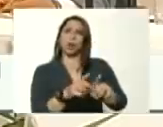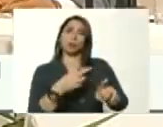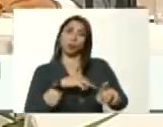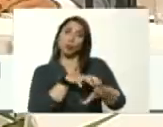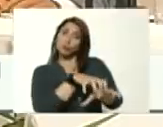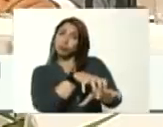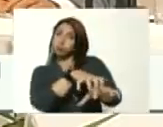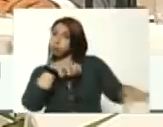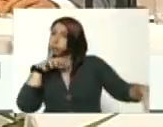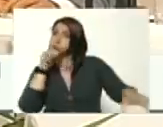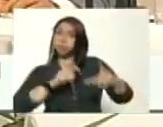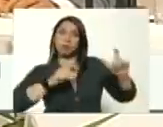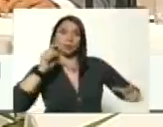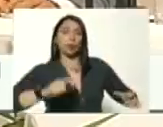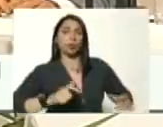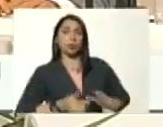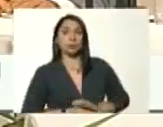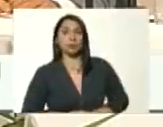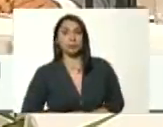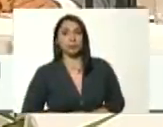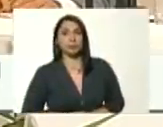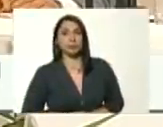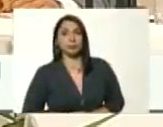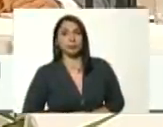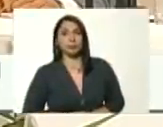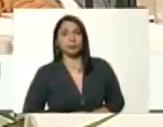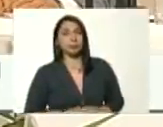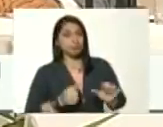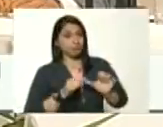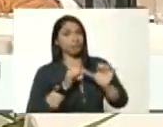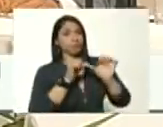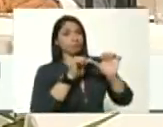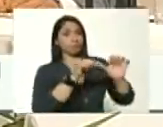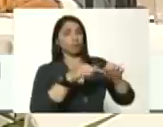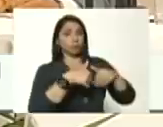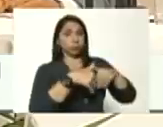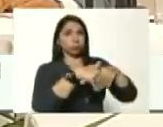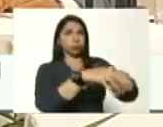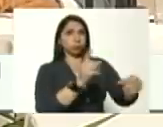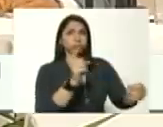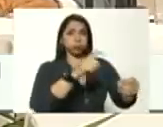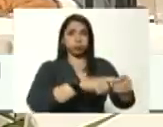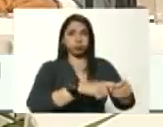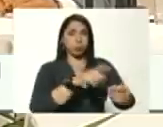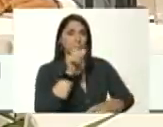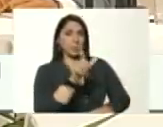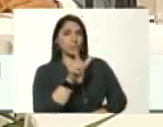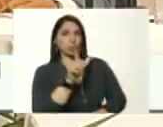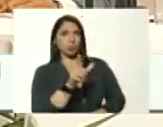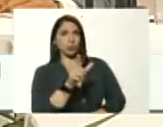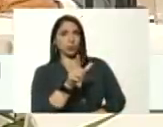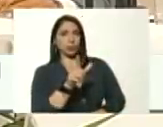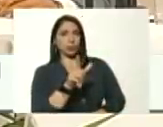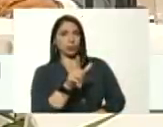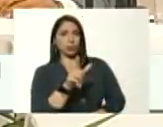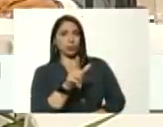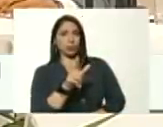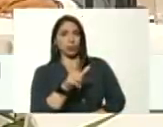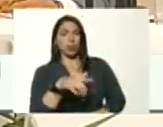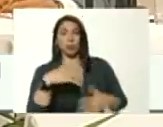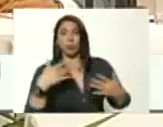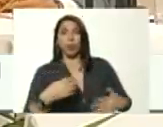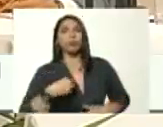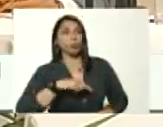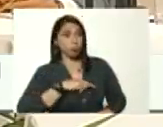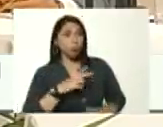millones y millones de personas me refiero a los seguidores de la revolución bolivariana varias veces ha dicho el presidente maduro nosotros somos de verdad